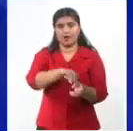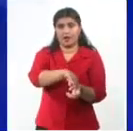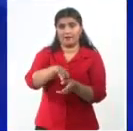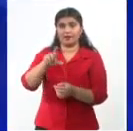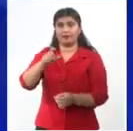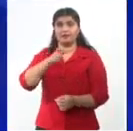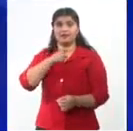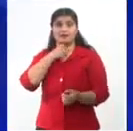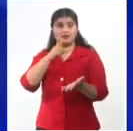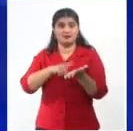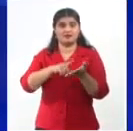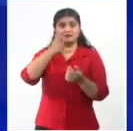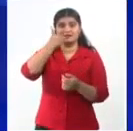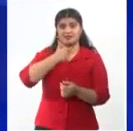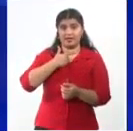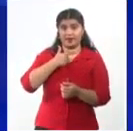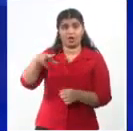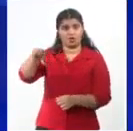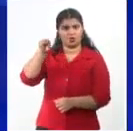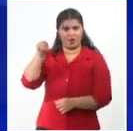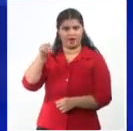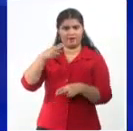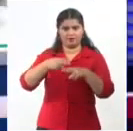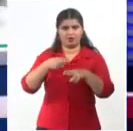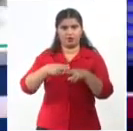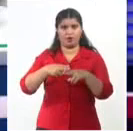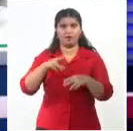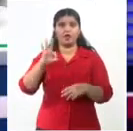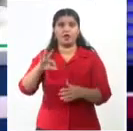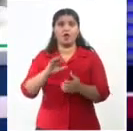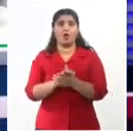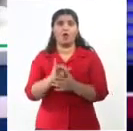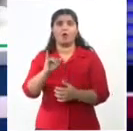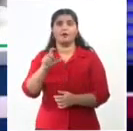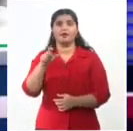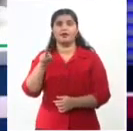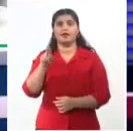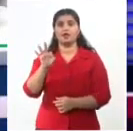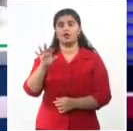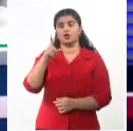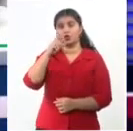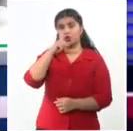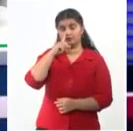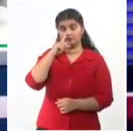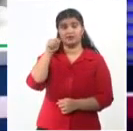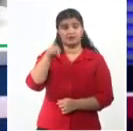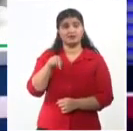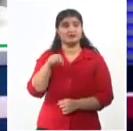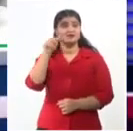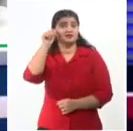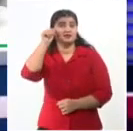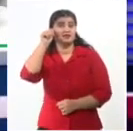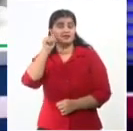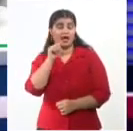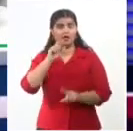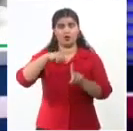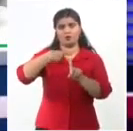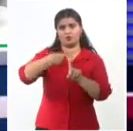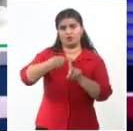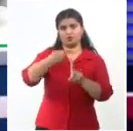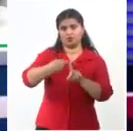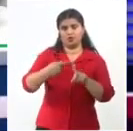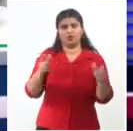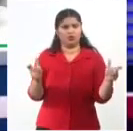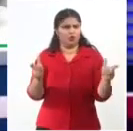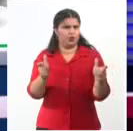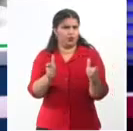en los próximos minutos, doctor. Sabemos también que el sábado fue noticia que Cuba reportara la cifra más baja de confirmados en